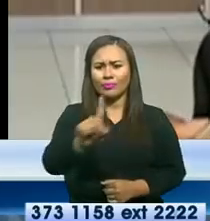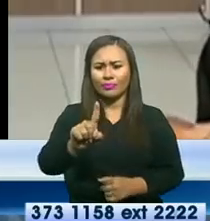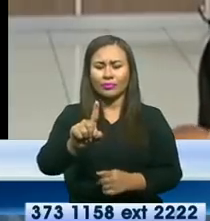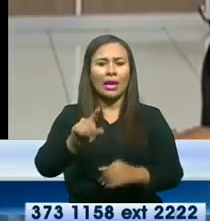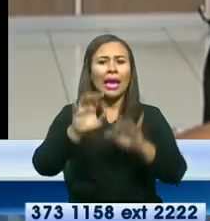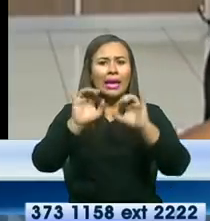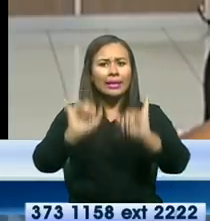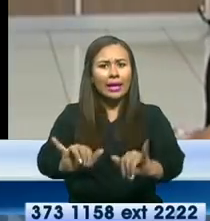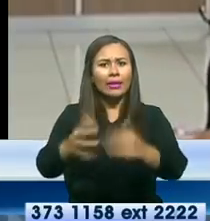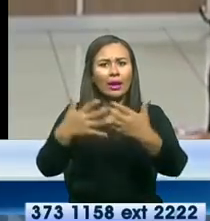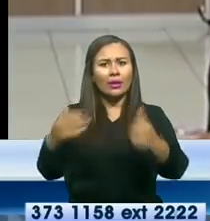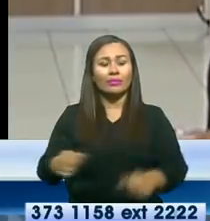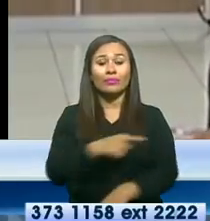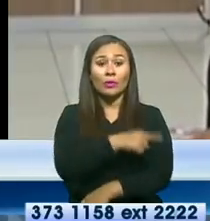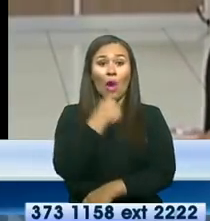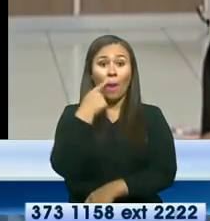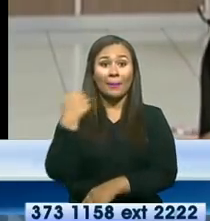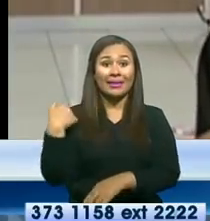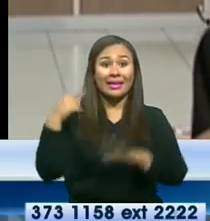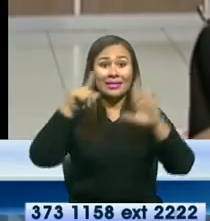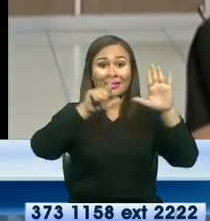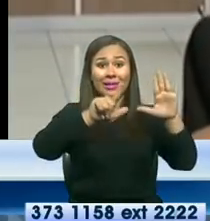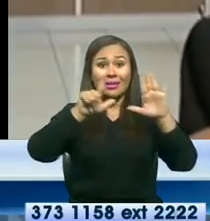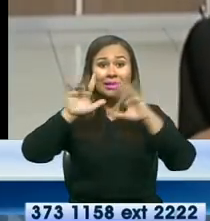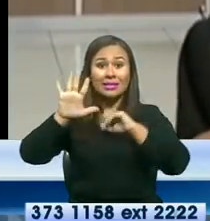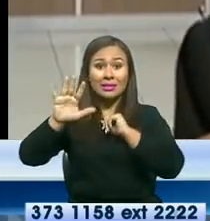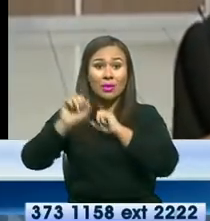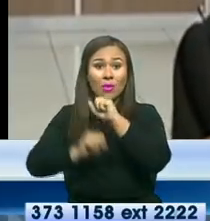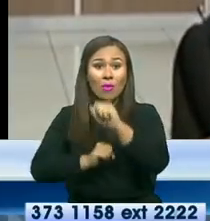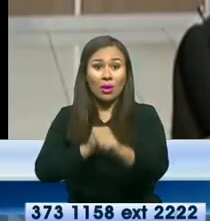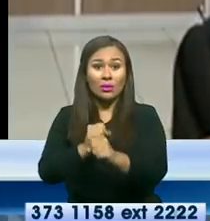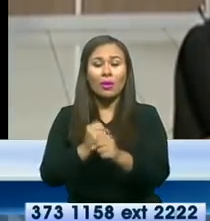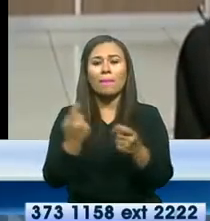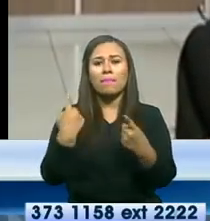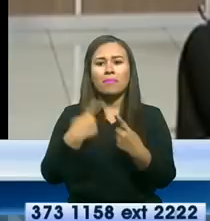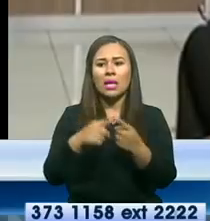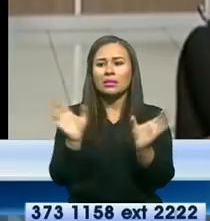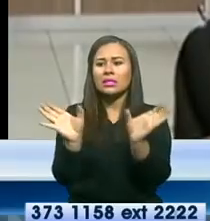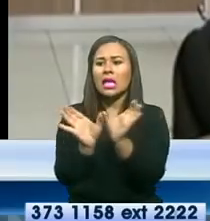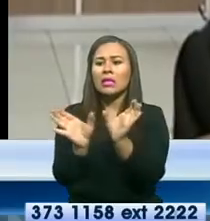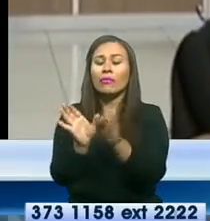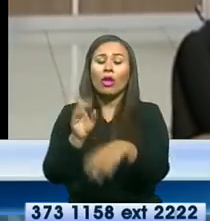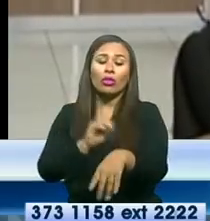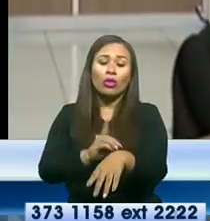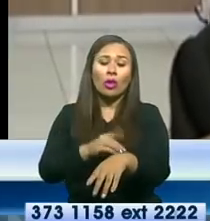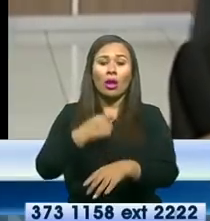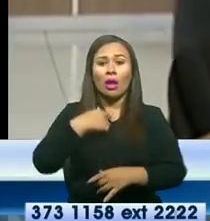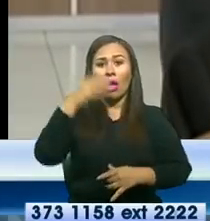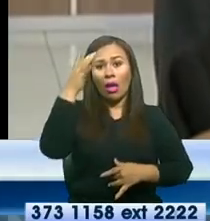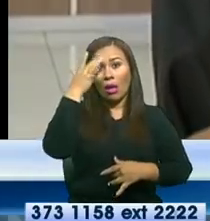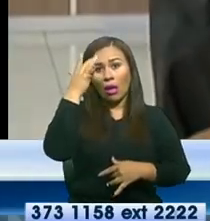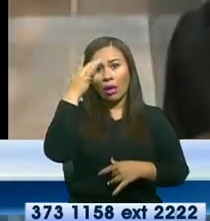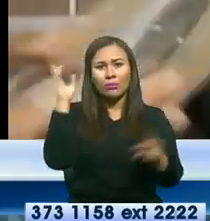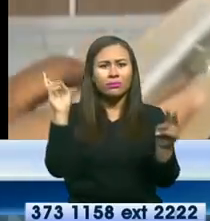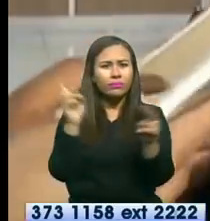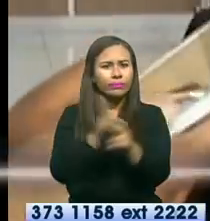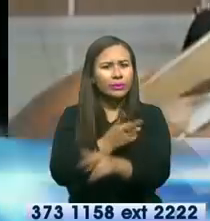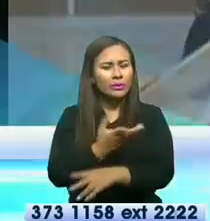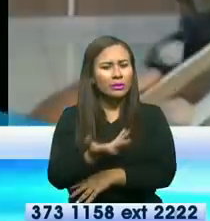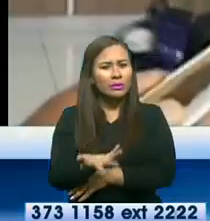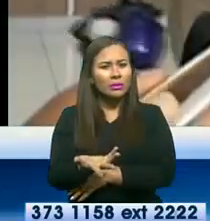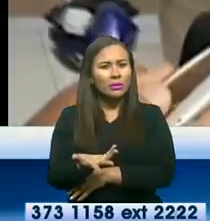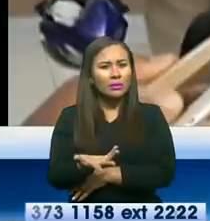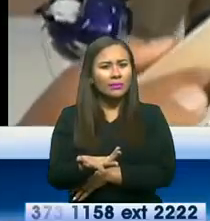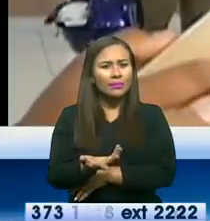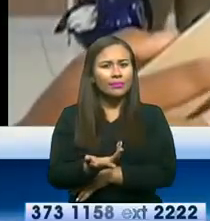como alrededor de 75 años de edad, y en segundo, certificados médicos que padece de una enfermedad catastrófica. Podría haber sido